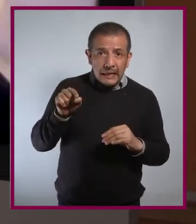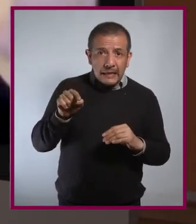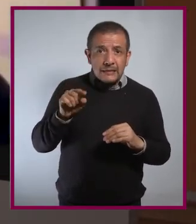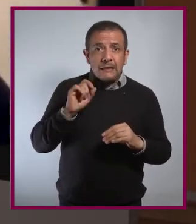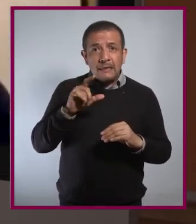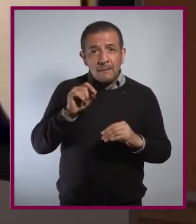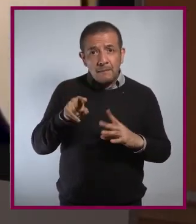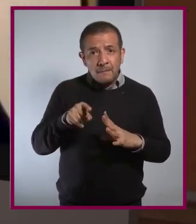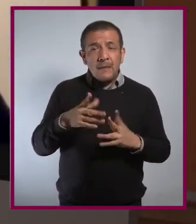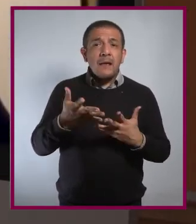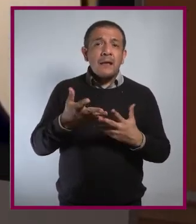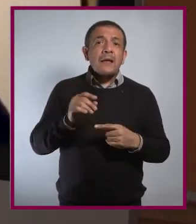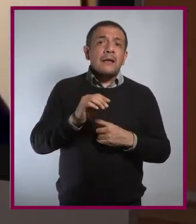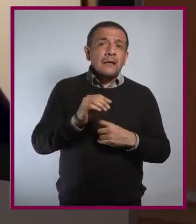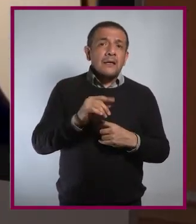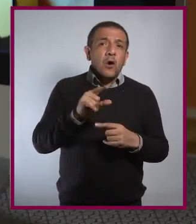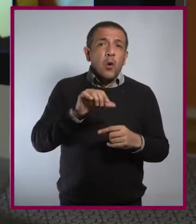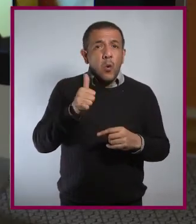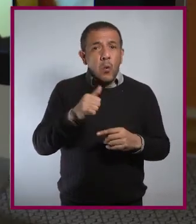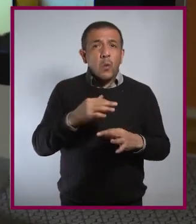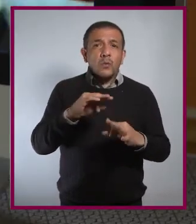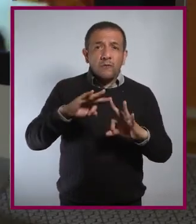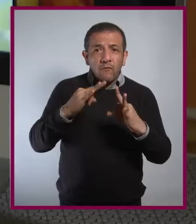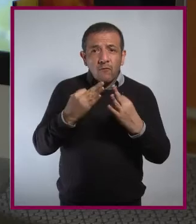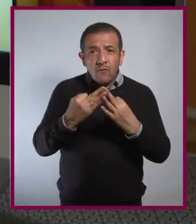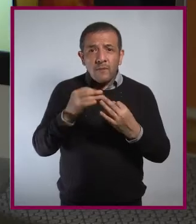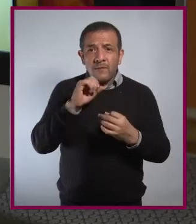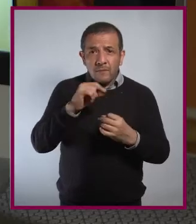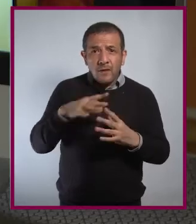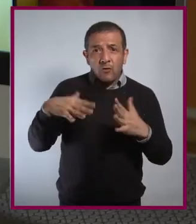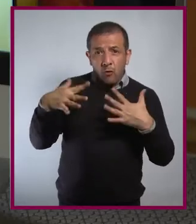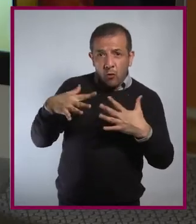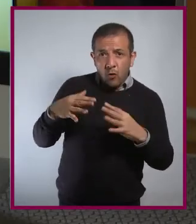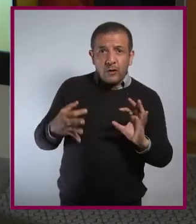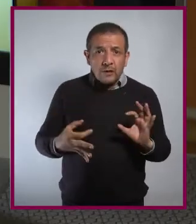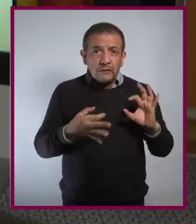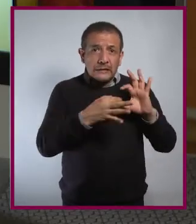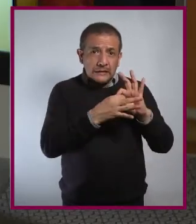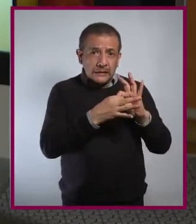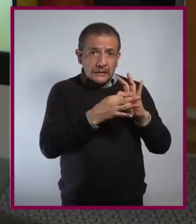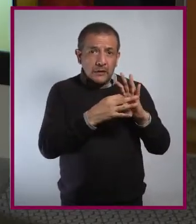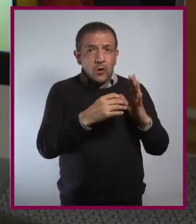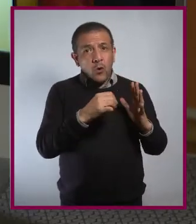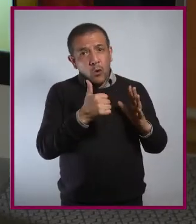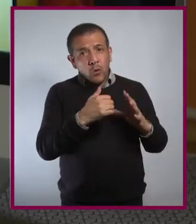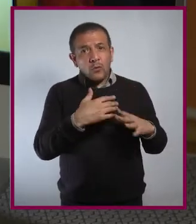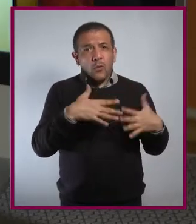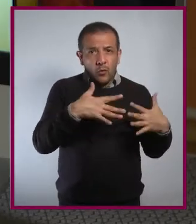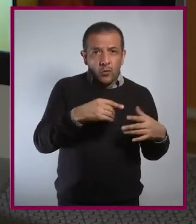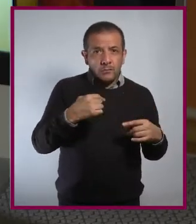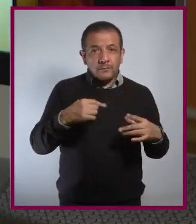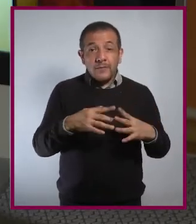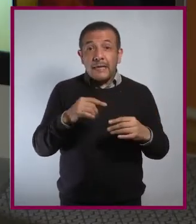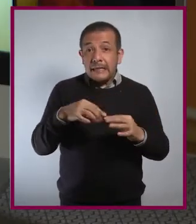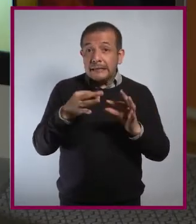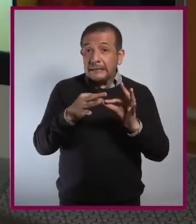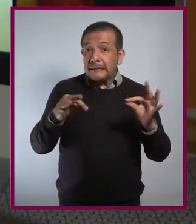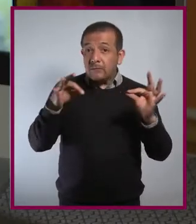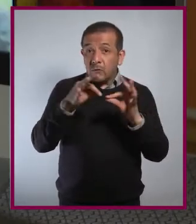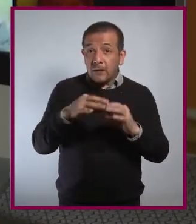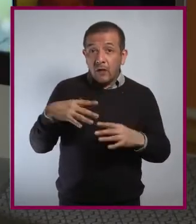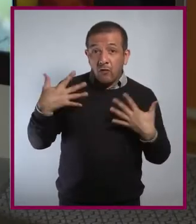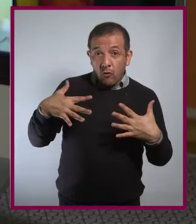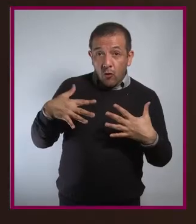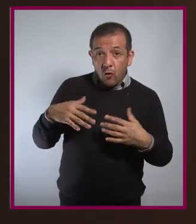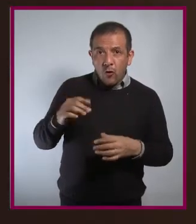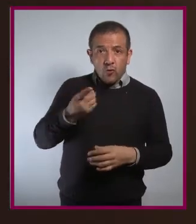llamamos comorbilidades. ¿Y eso qué es? Otras circunstancias que acompañan al dolor. Un mensaje importante que quiero dejar es que el dolor nunca